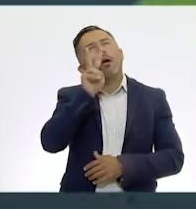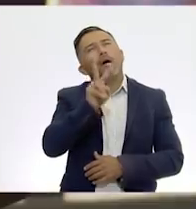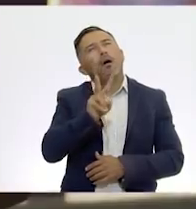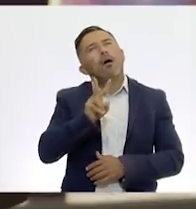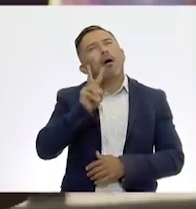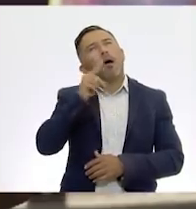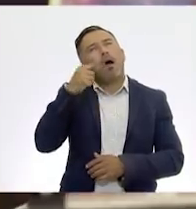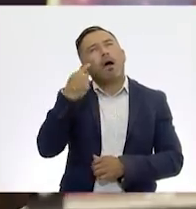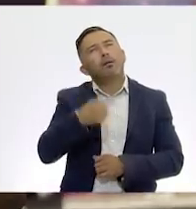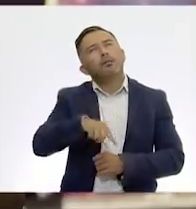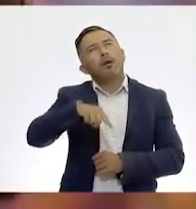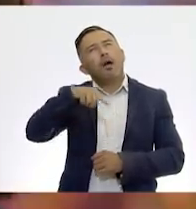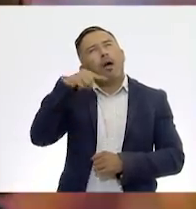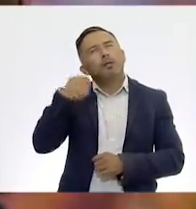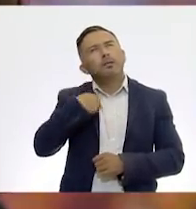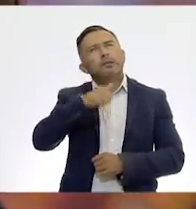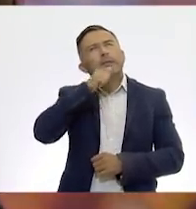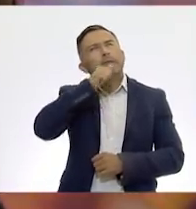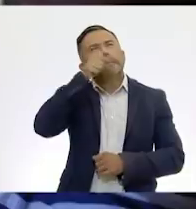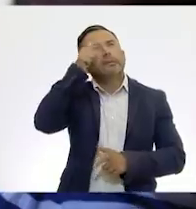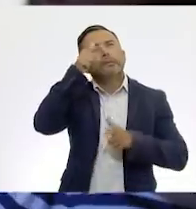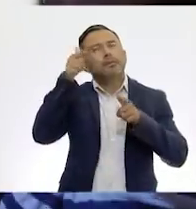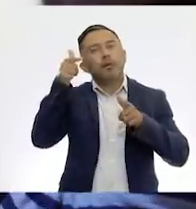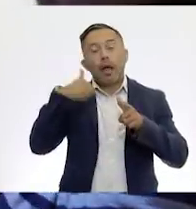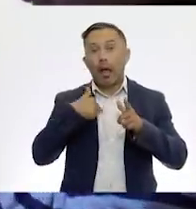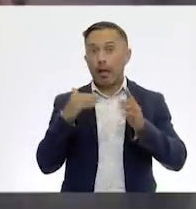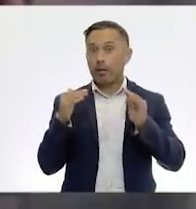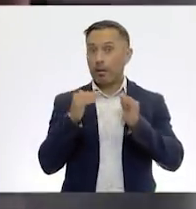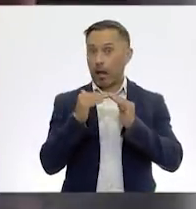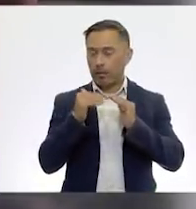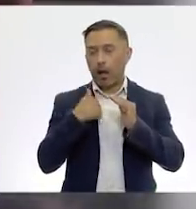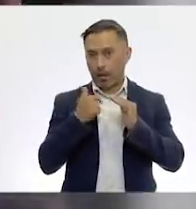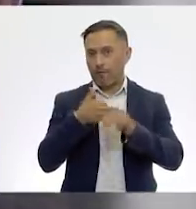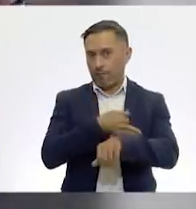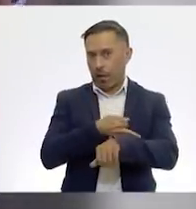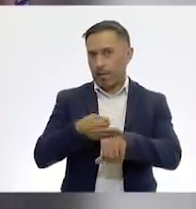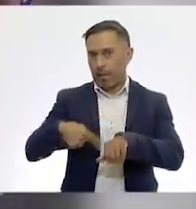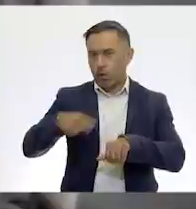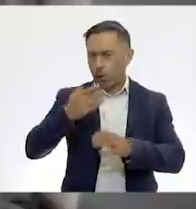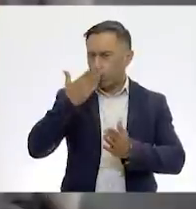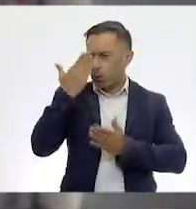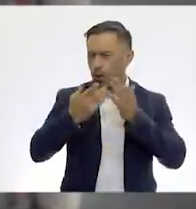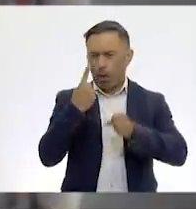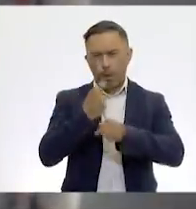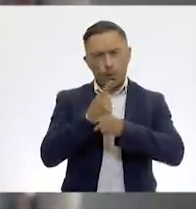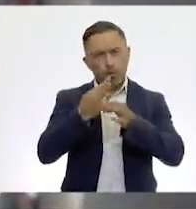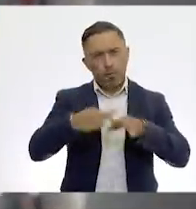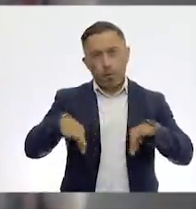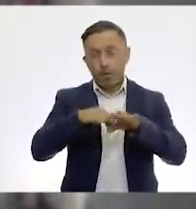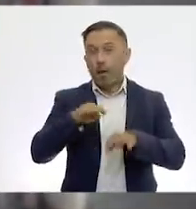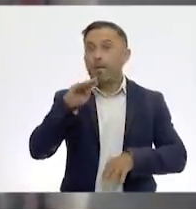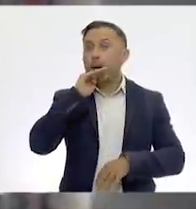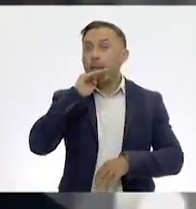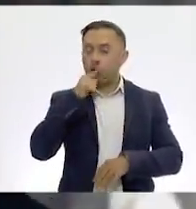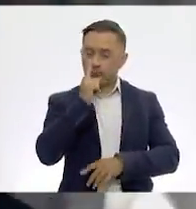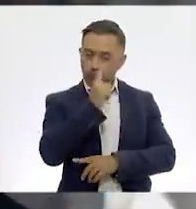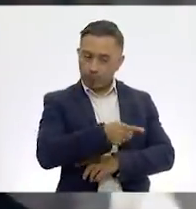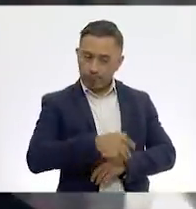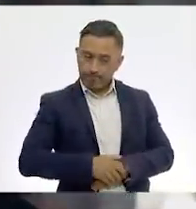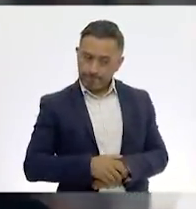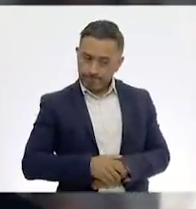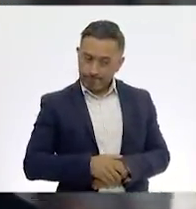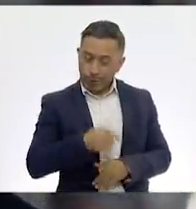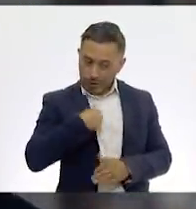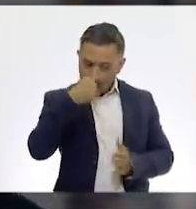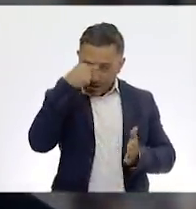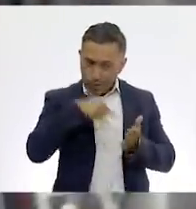descubrir. Y aunque en casa el estudio siempre era lo más importante, mi mamá me decía, creo que sería buena idea que seas